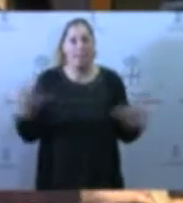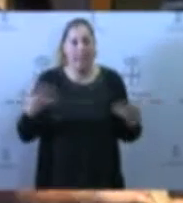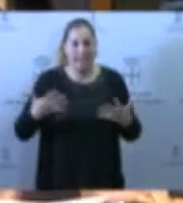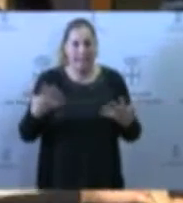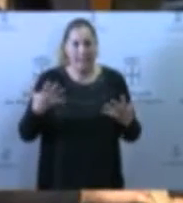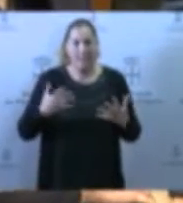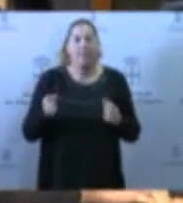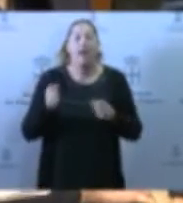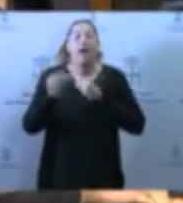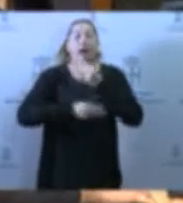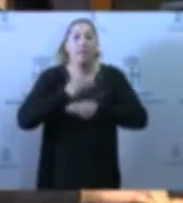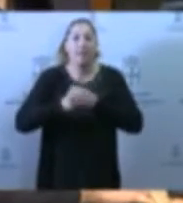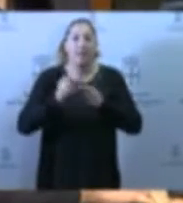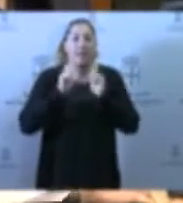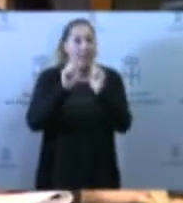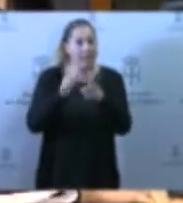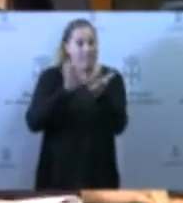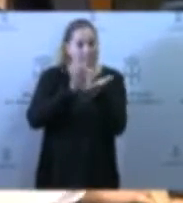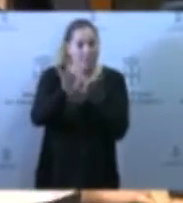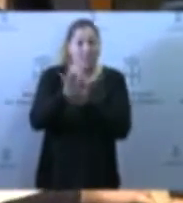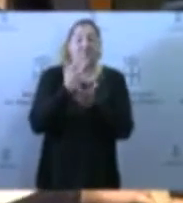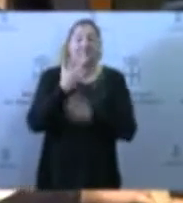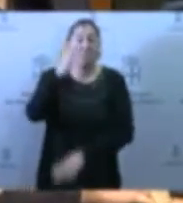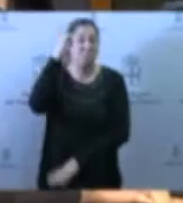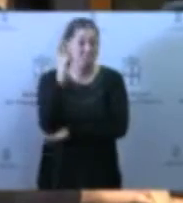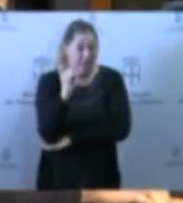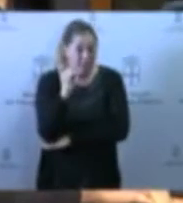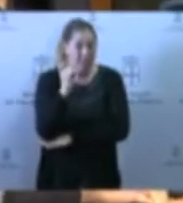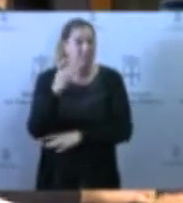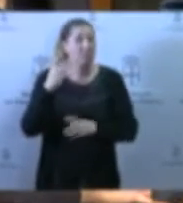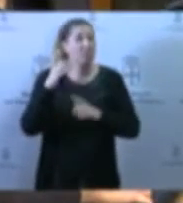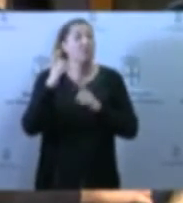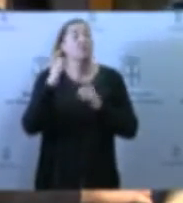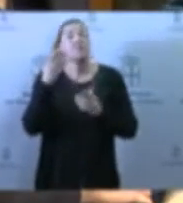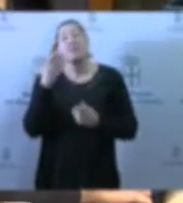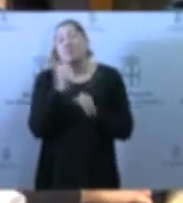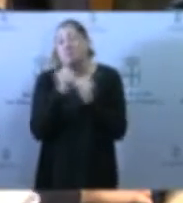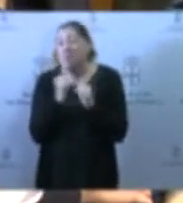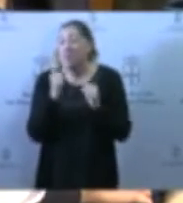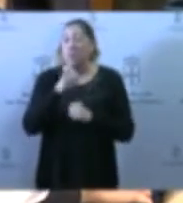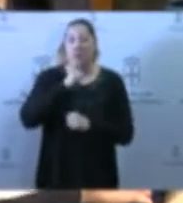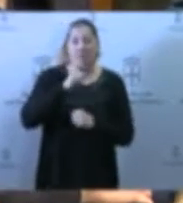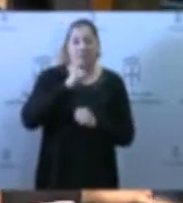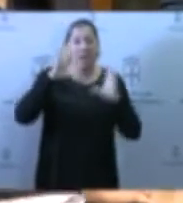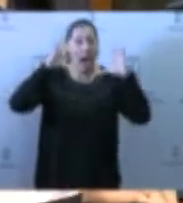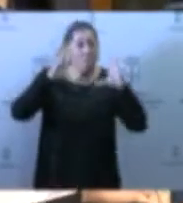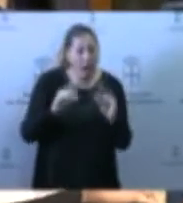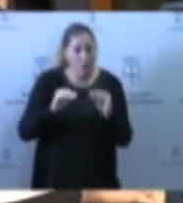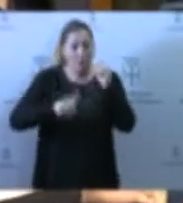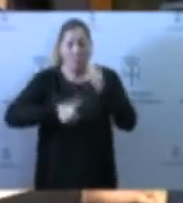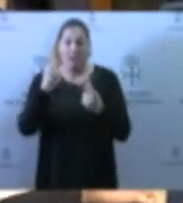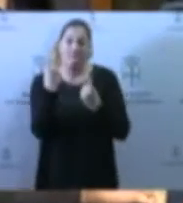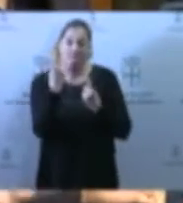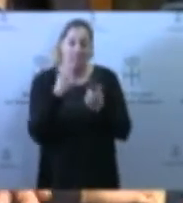para restablecer el servicio, queden como permanentes, si queden como permanentes, vamos a vivir un duro invierno de apagones y cortes en el suministro. Tome nota desde el Gobierno,